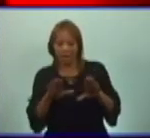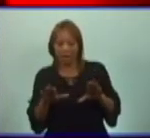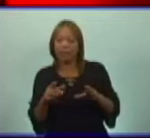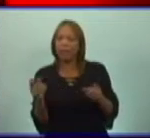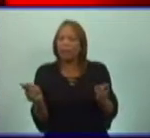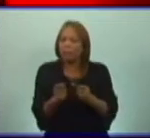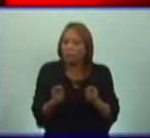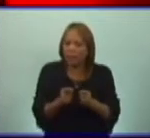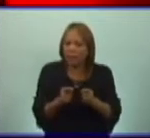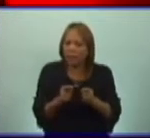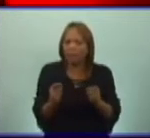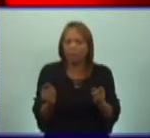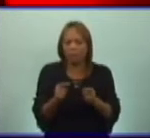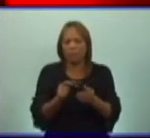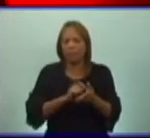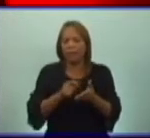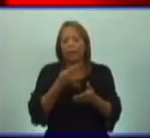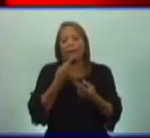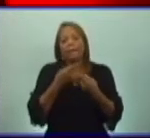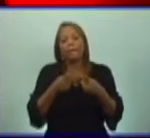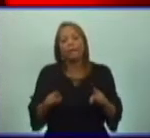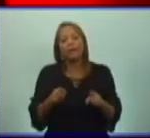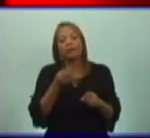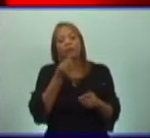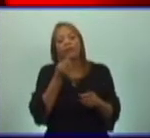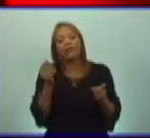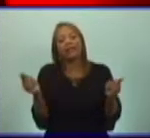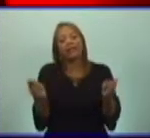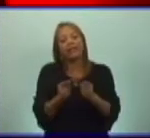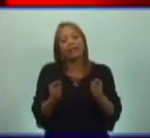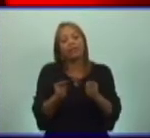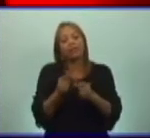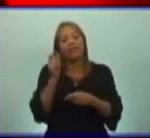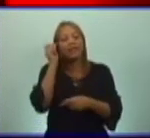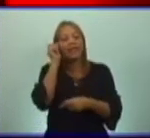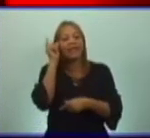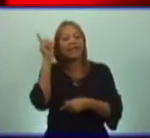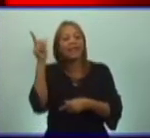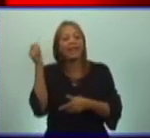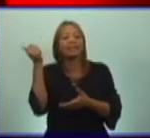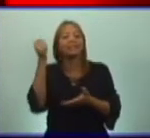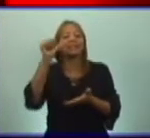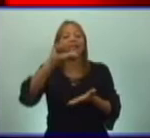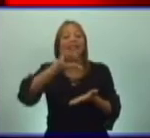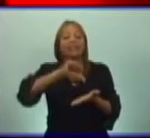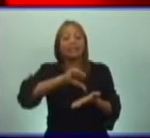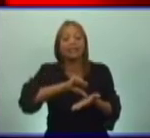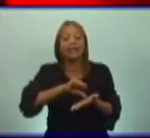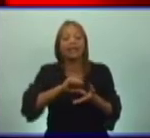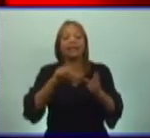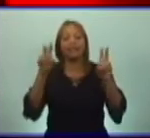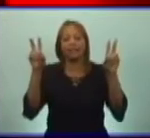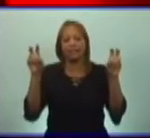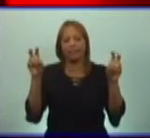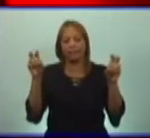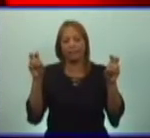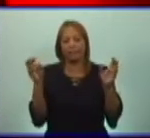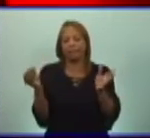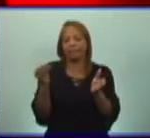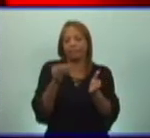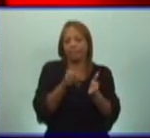breves, pero deben resumir la idea esencial del tema.